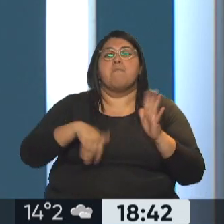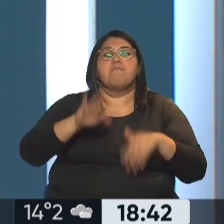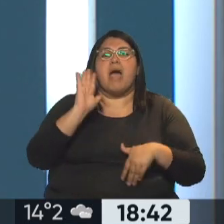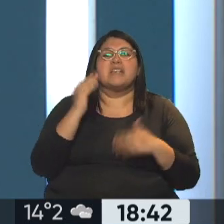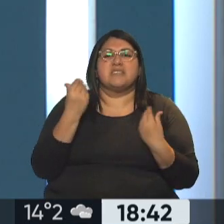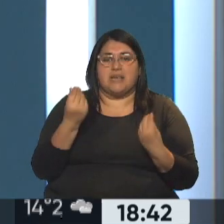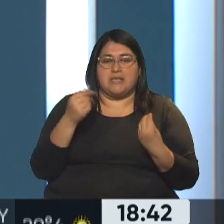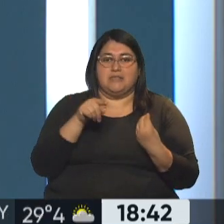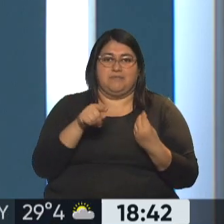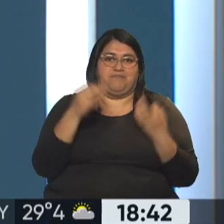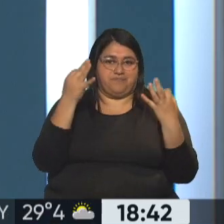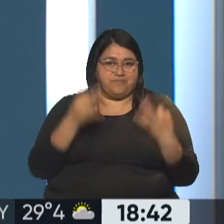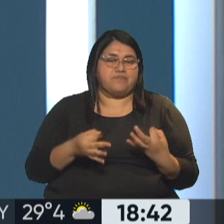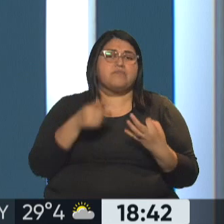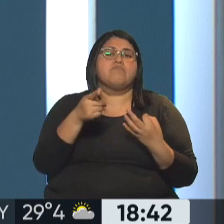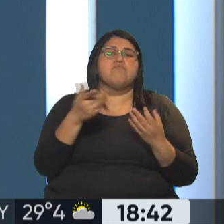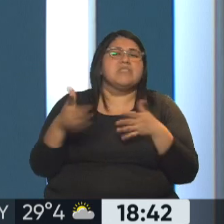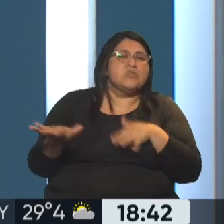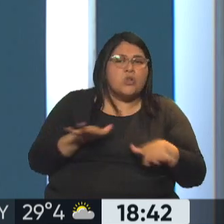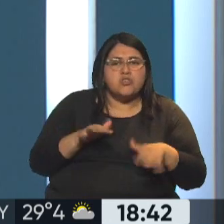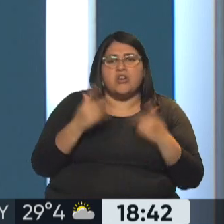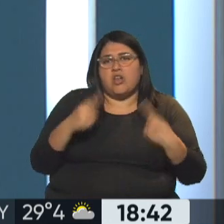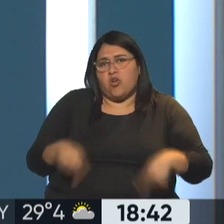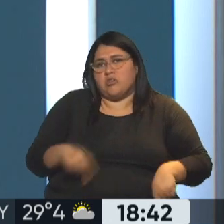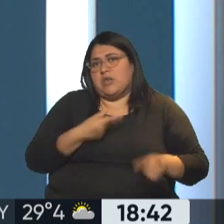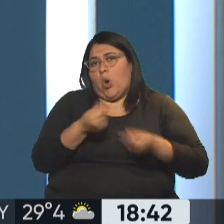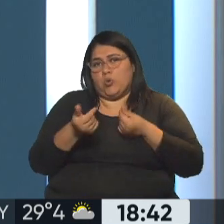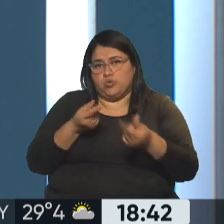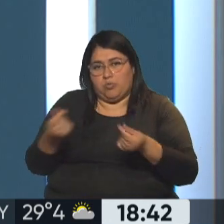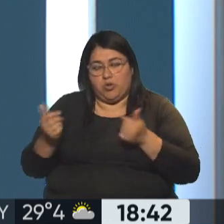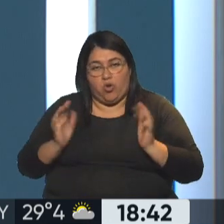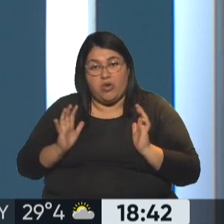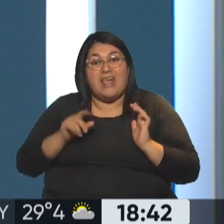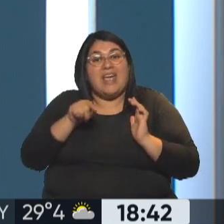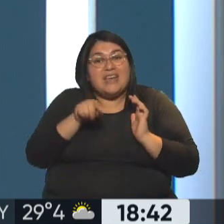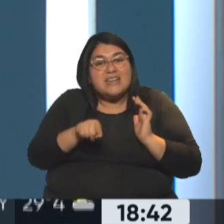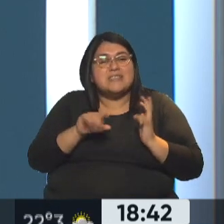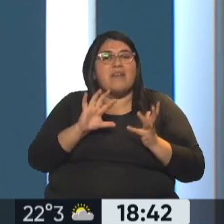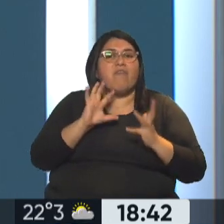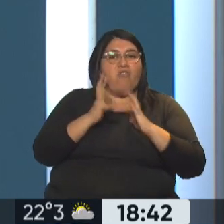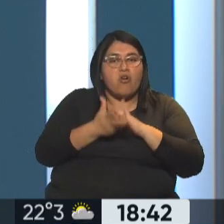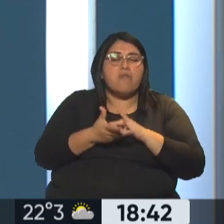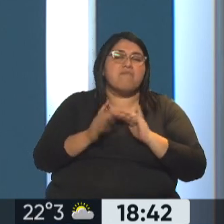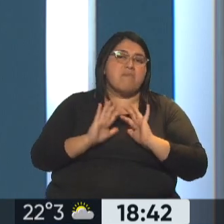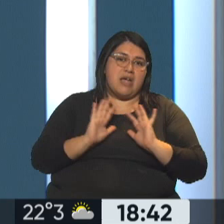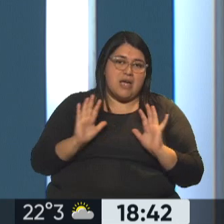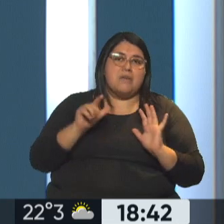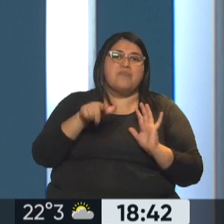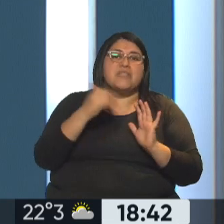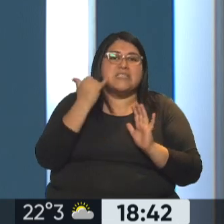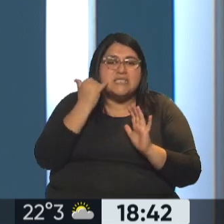llegar al comportamiento de estos consumidores, Entonces, en ese sentido, la medida viene un poco